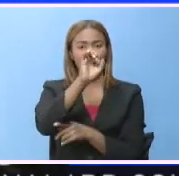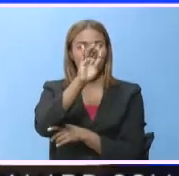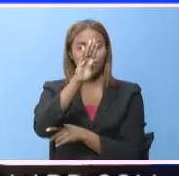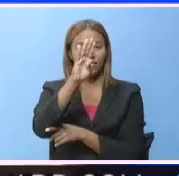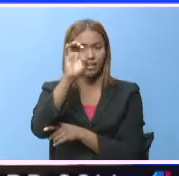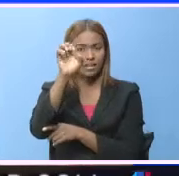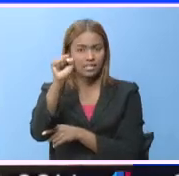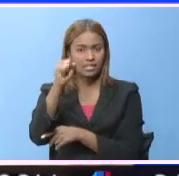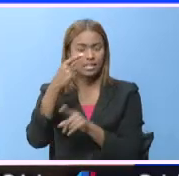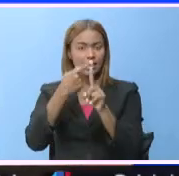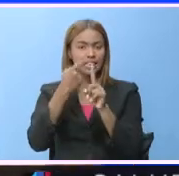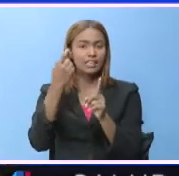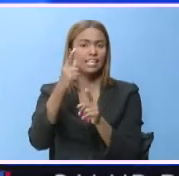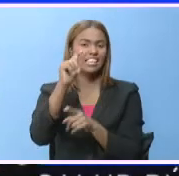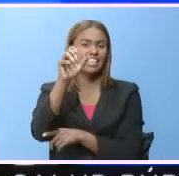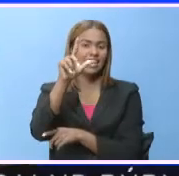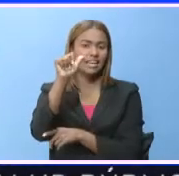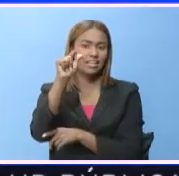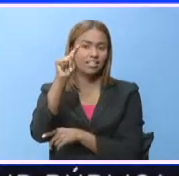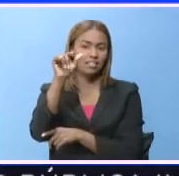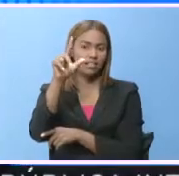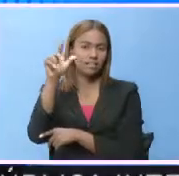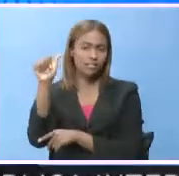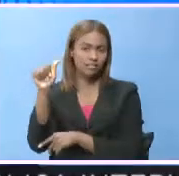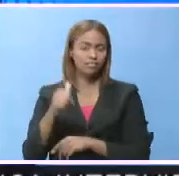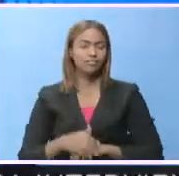de Informativos Teleantillas.